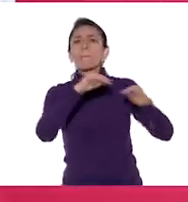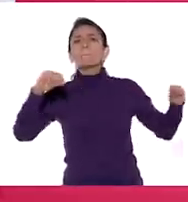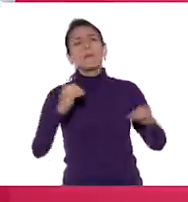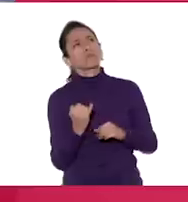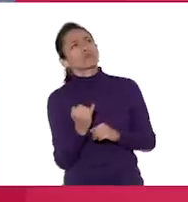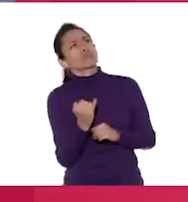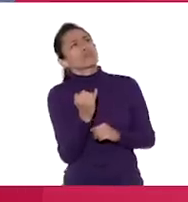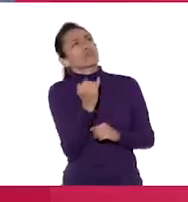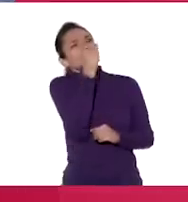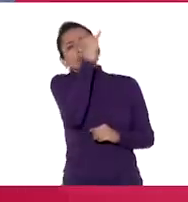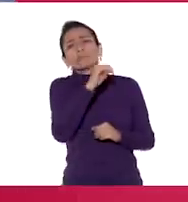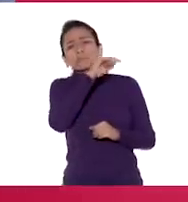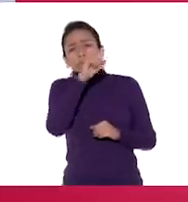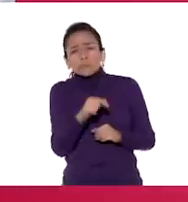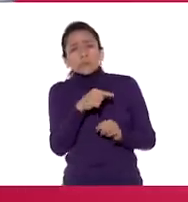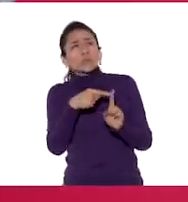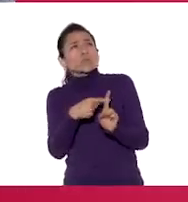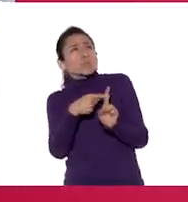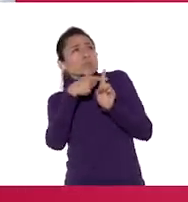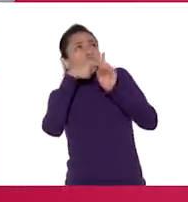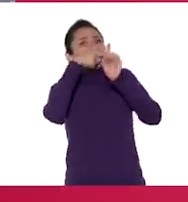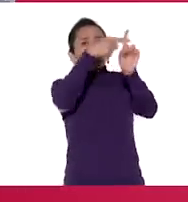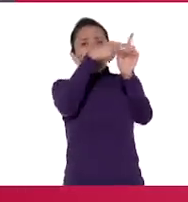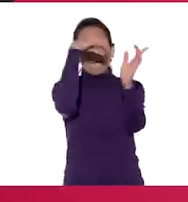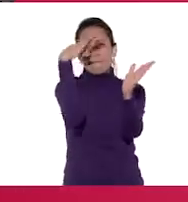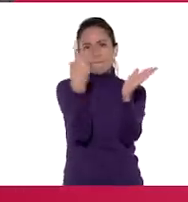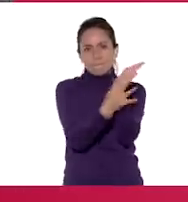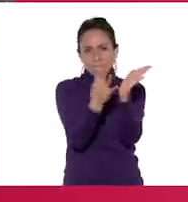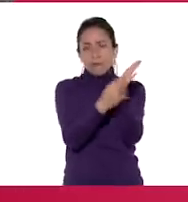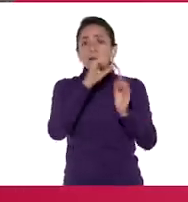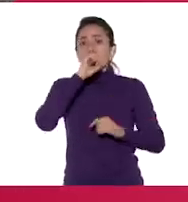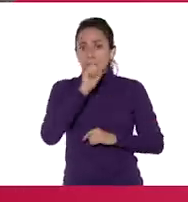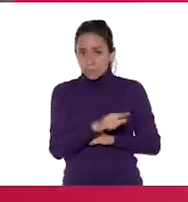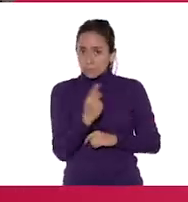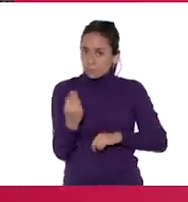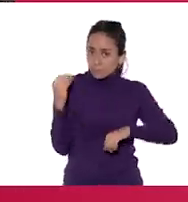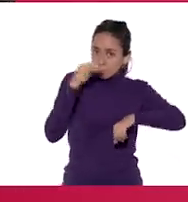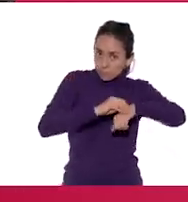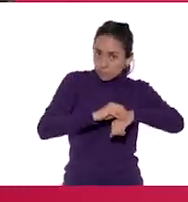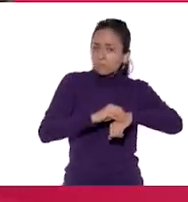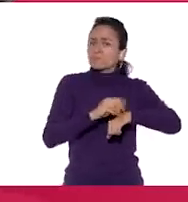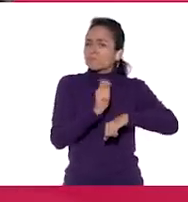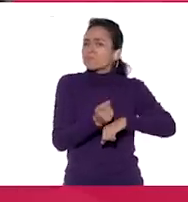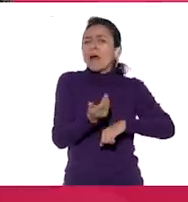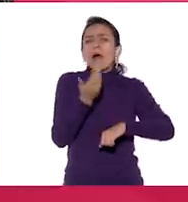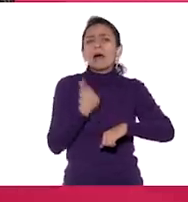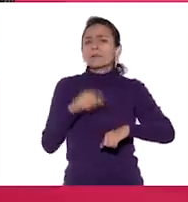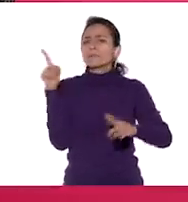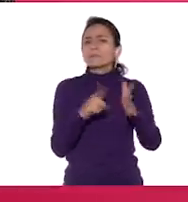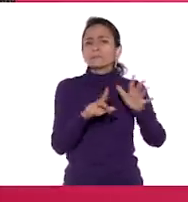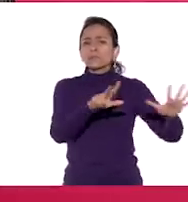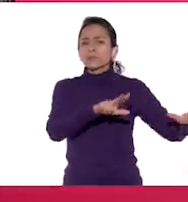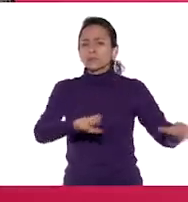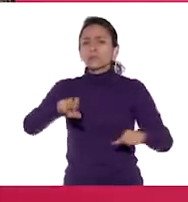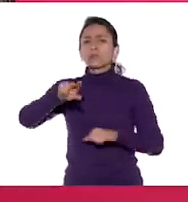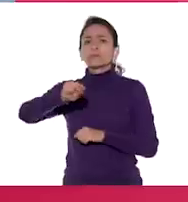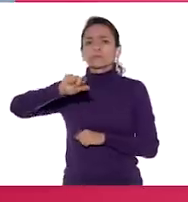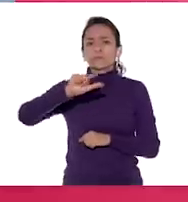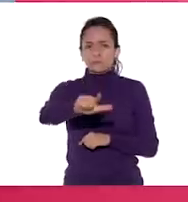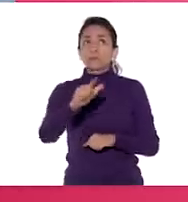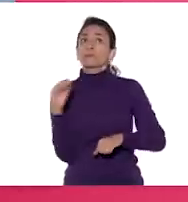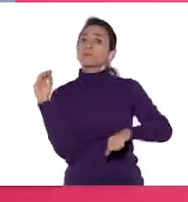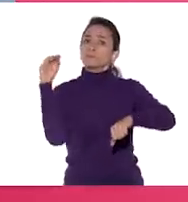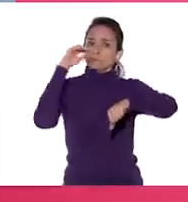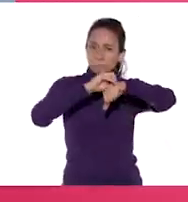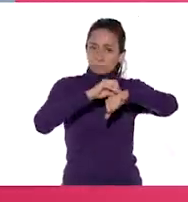está rematada por una cruz de hierro que fue añadida al conjunto arquitectónico en 1887.